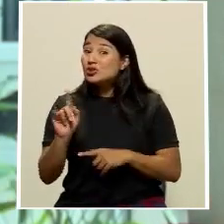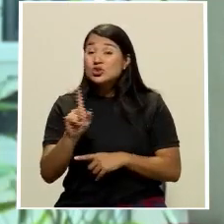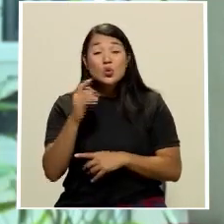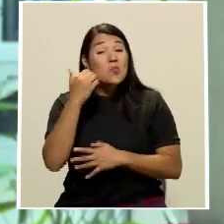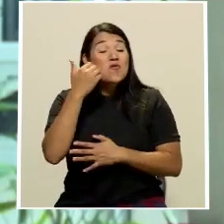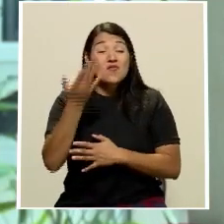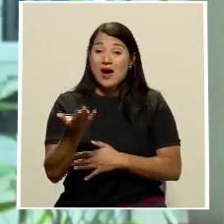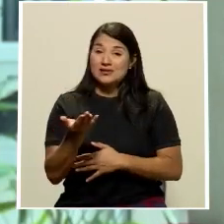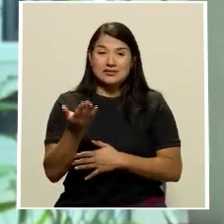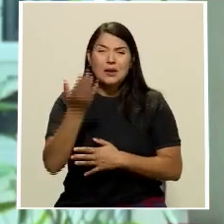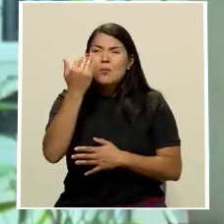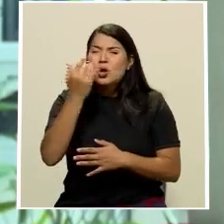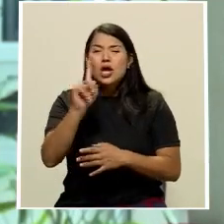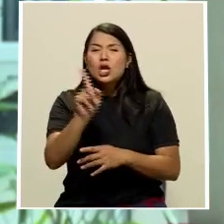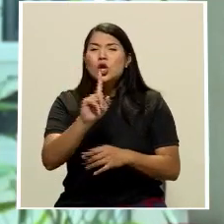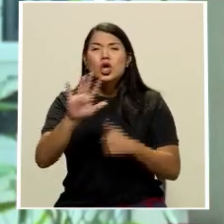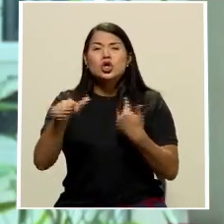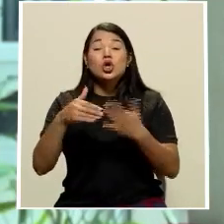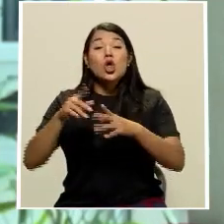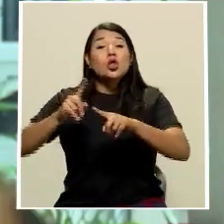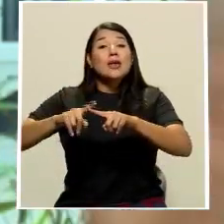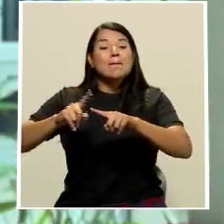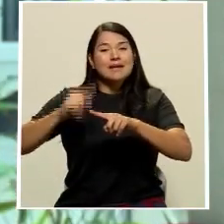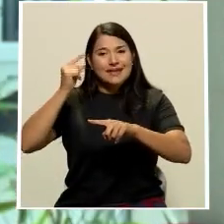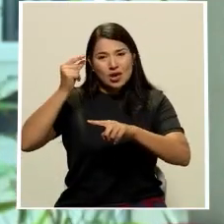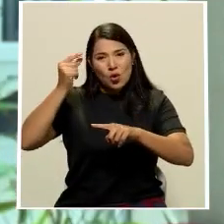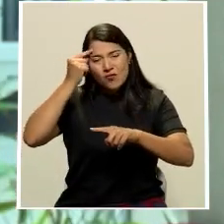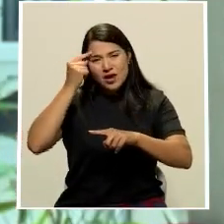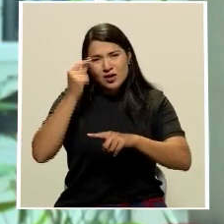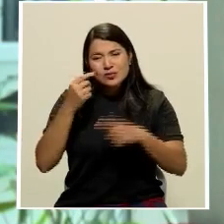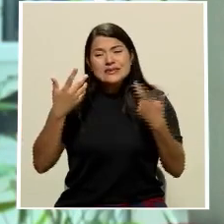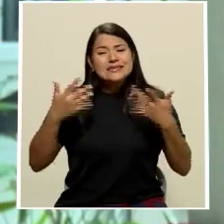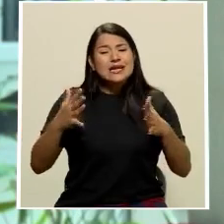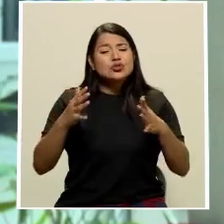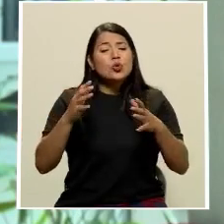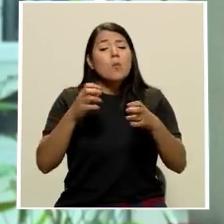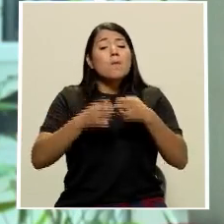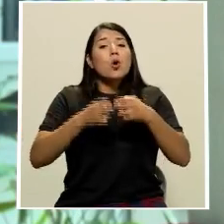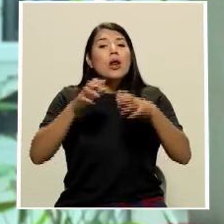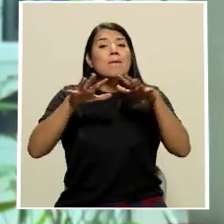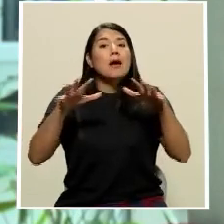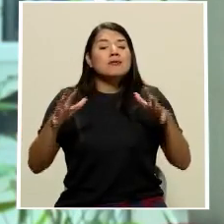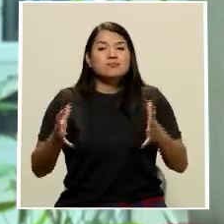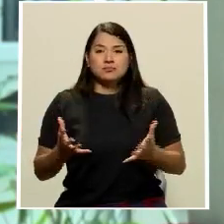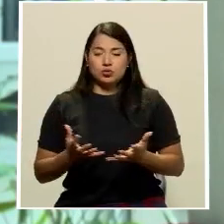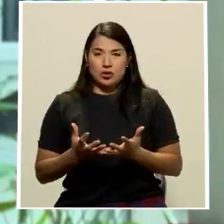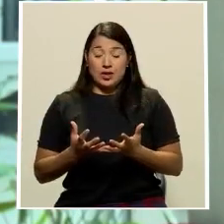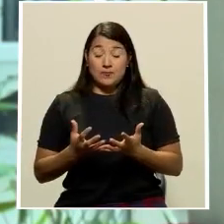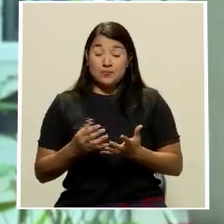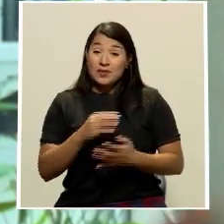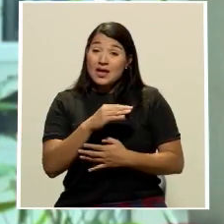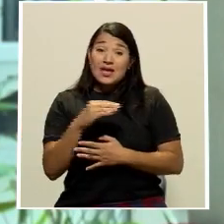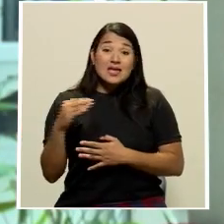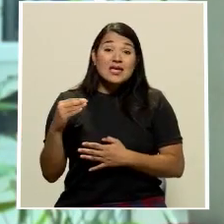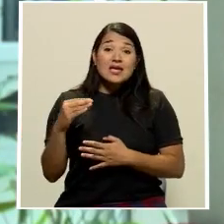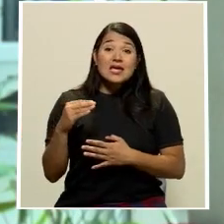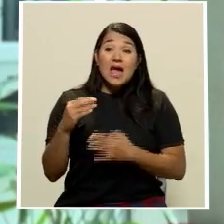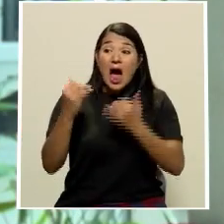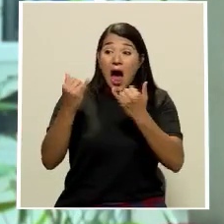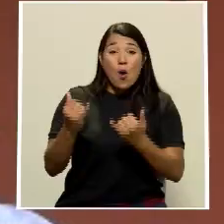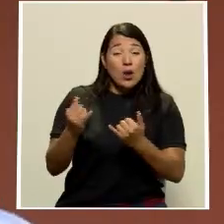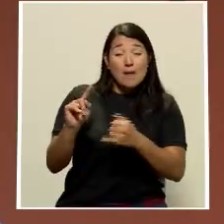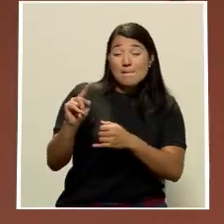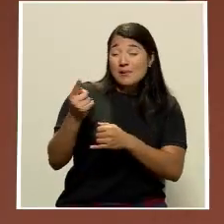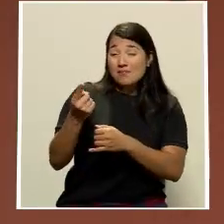más allá del Estado costarricense, es un problema global y en ese contexto el gran perdedor es el presidente en